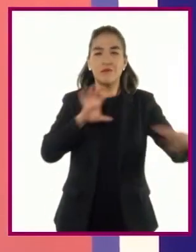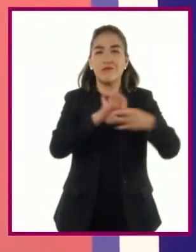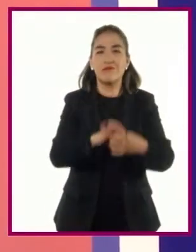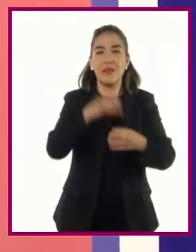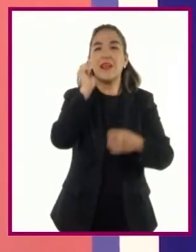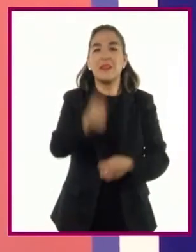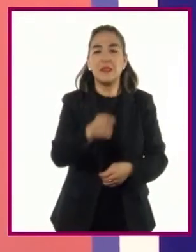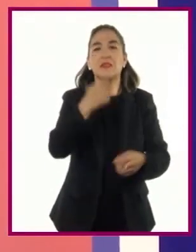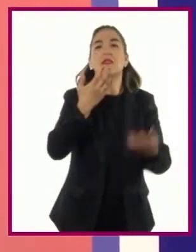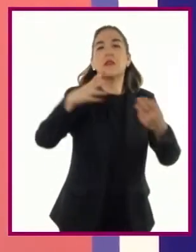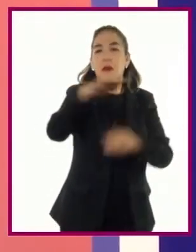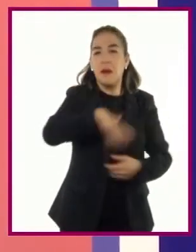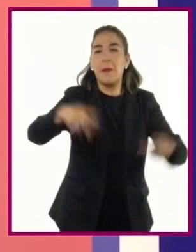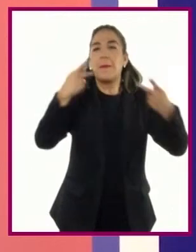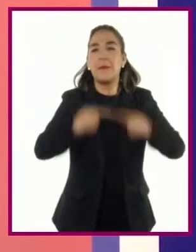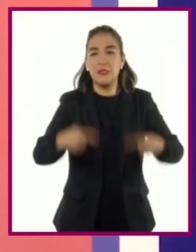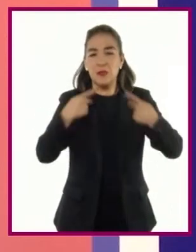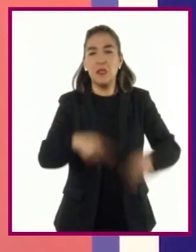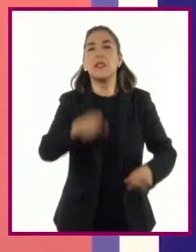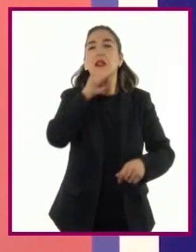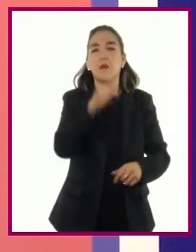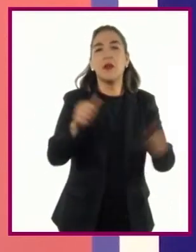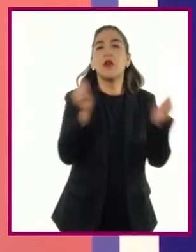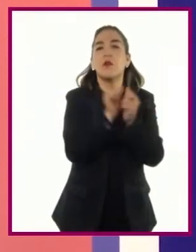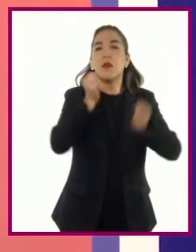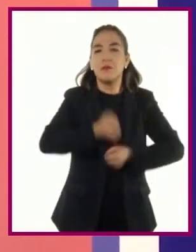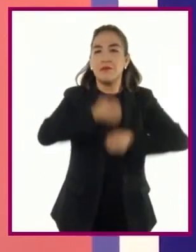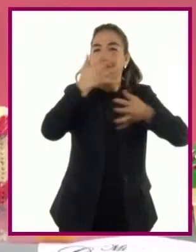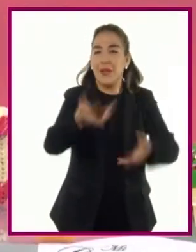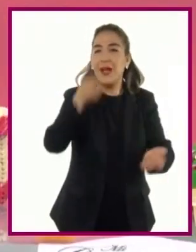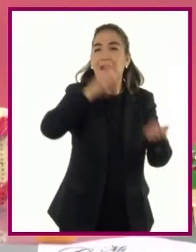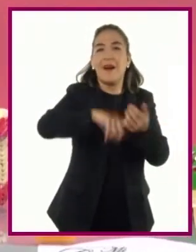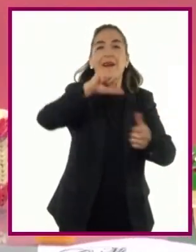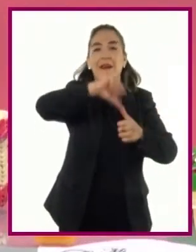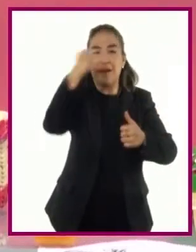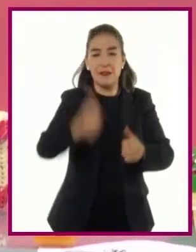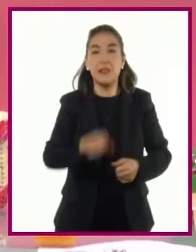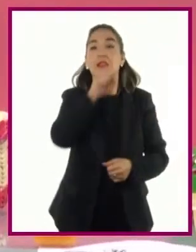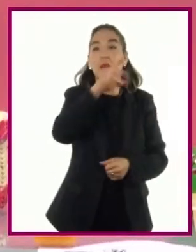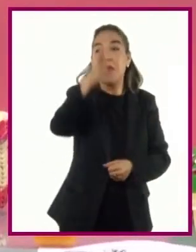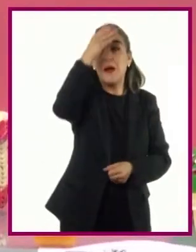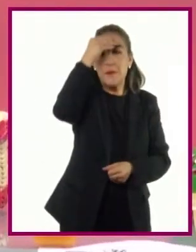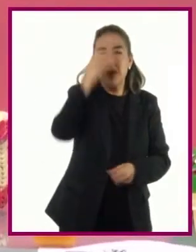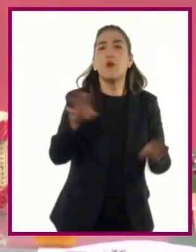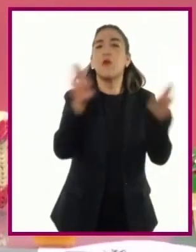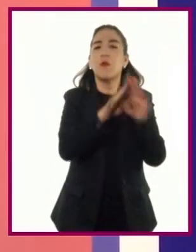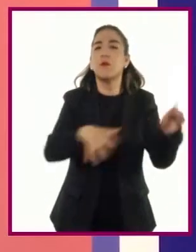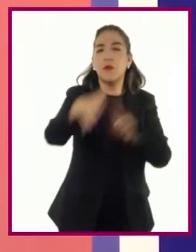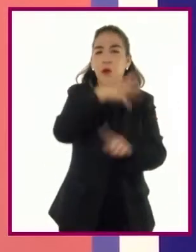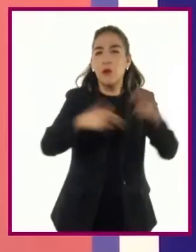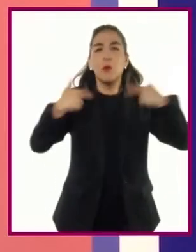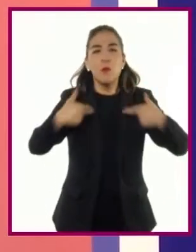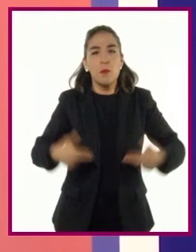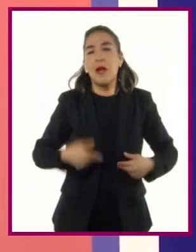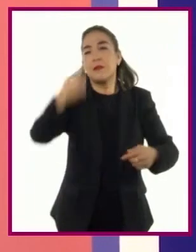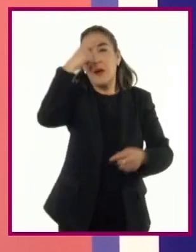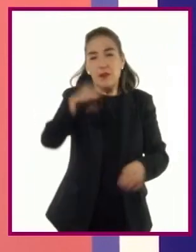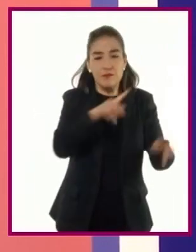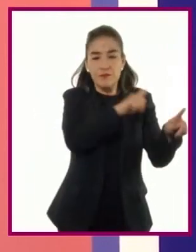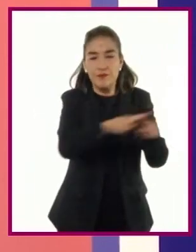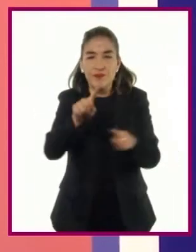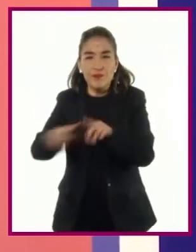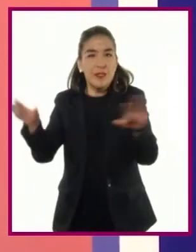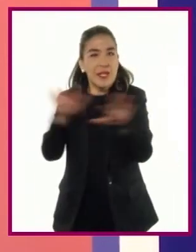entre los seres humanos y la expresión por medio de las artes. Aprendieron cómo la humanidad ha manipulado